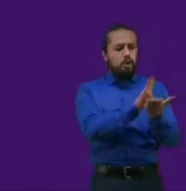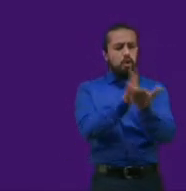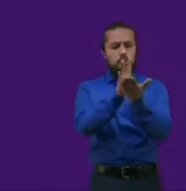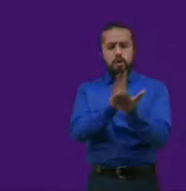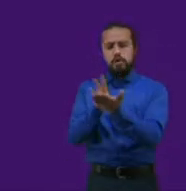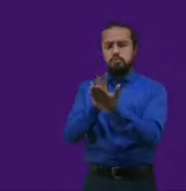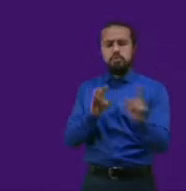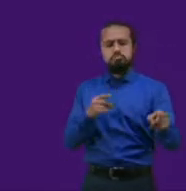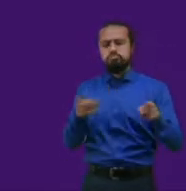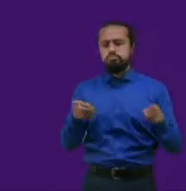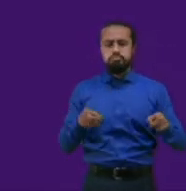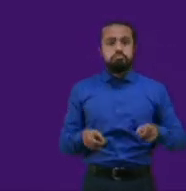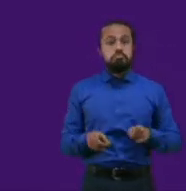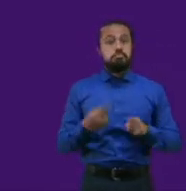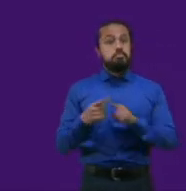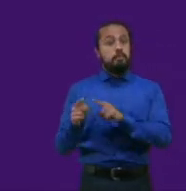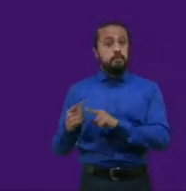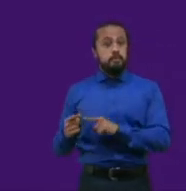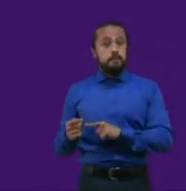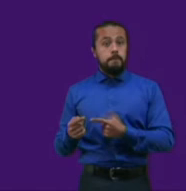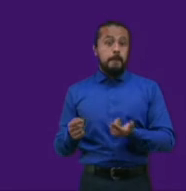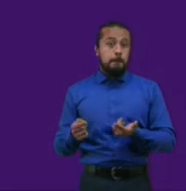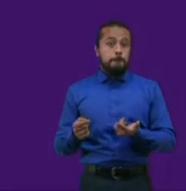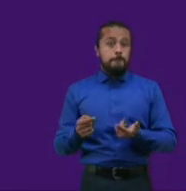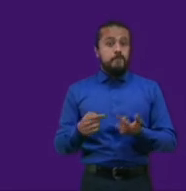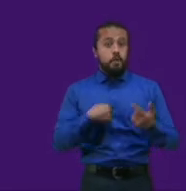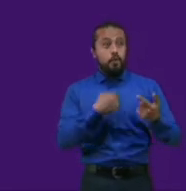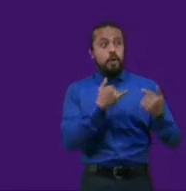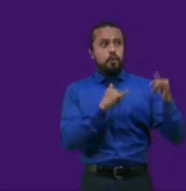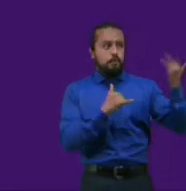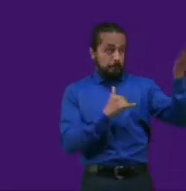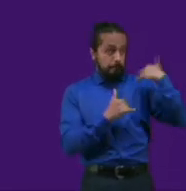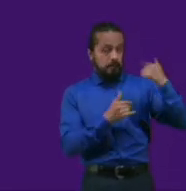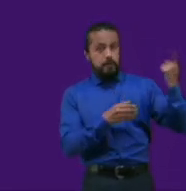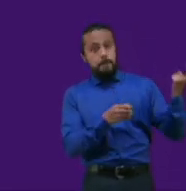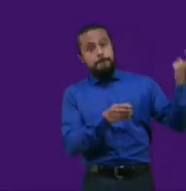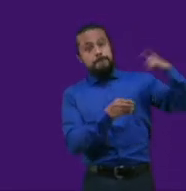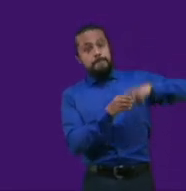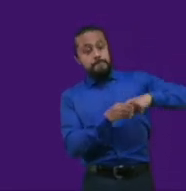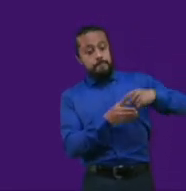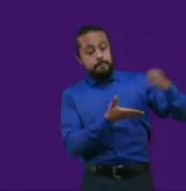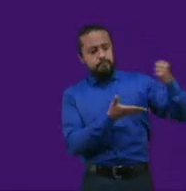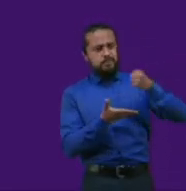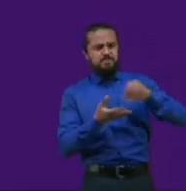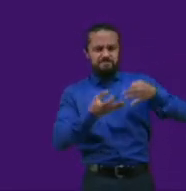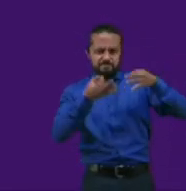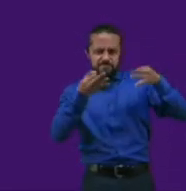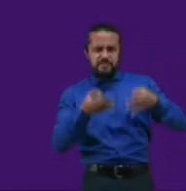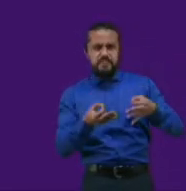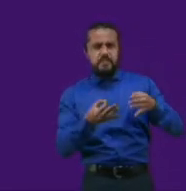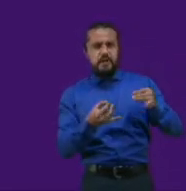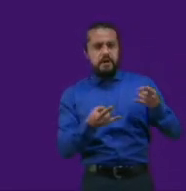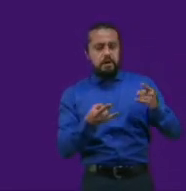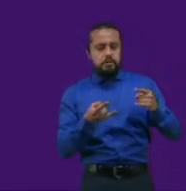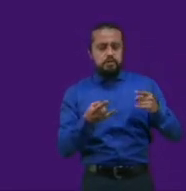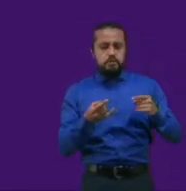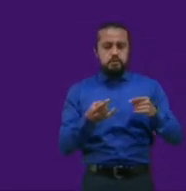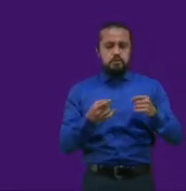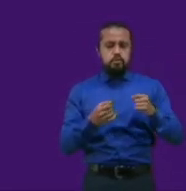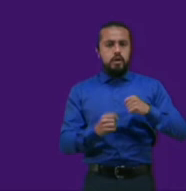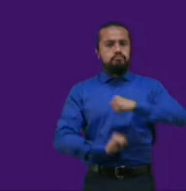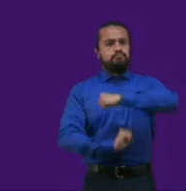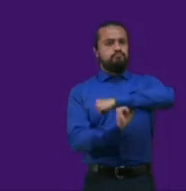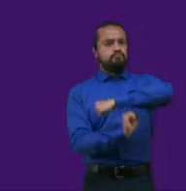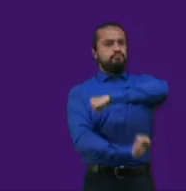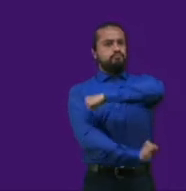Entonces, no vas a poder convencer a un inversionista a no ser que haya algo real por detrás que lo soporta.